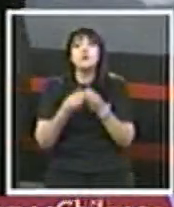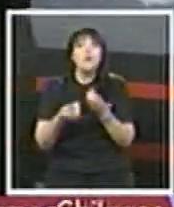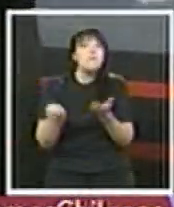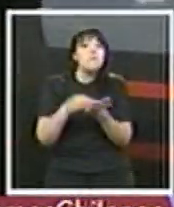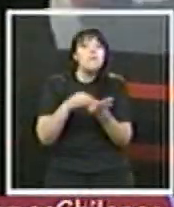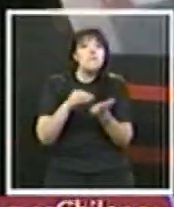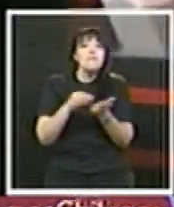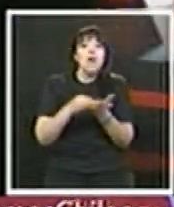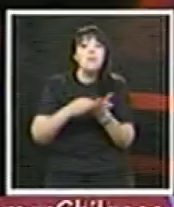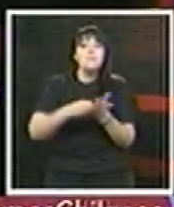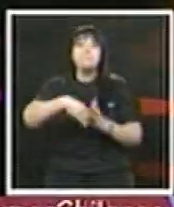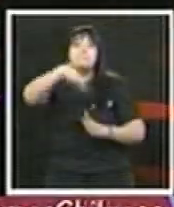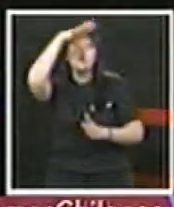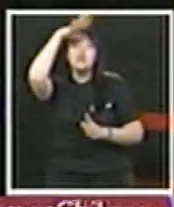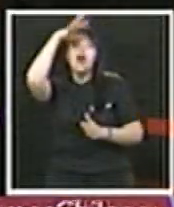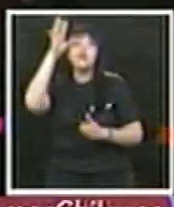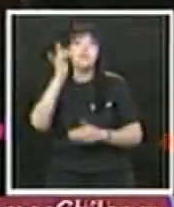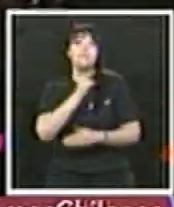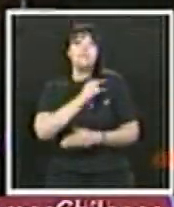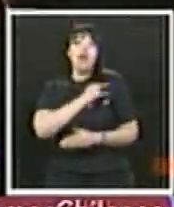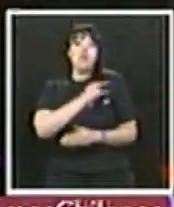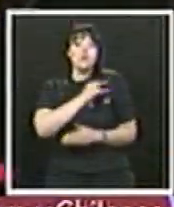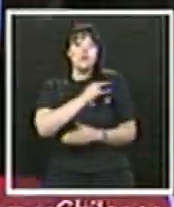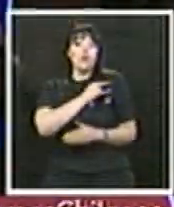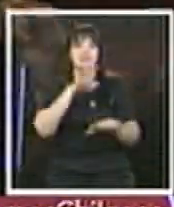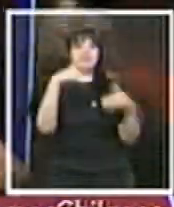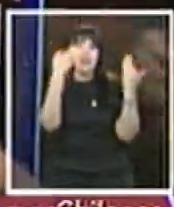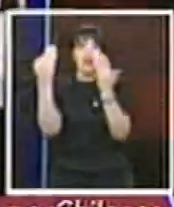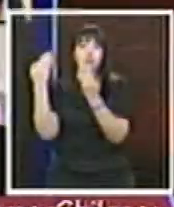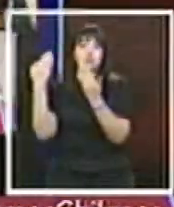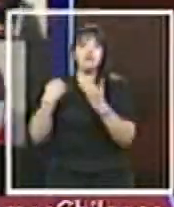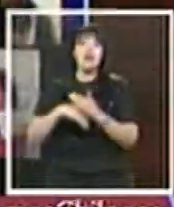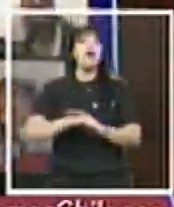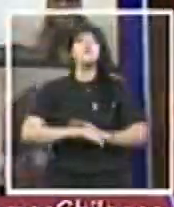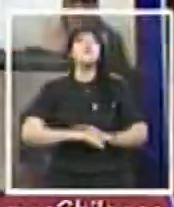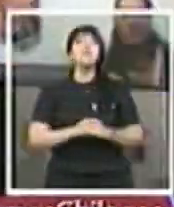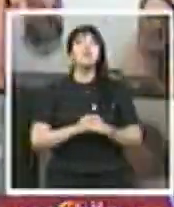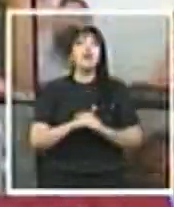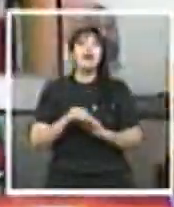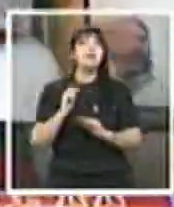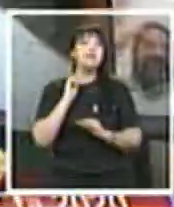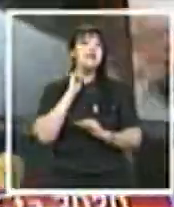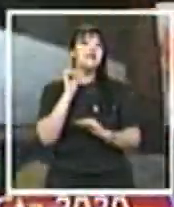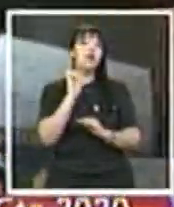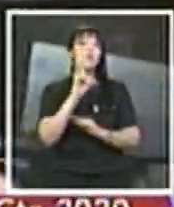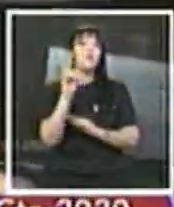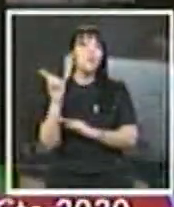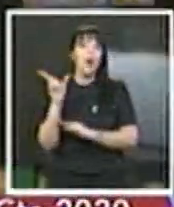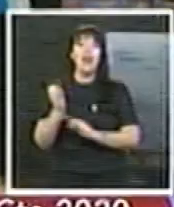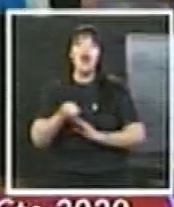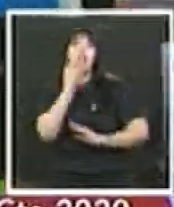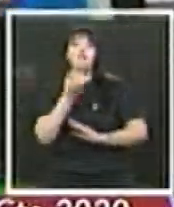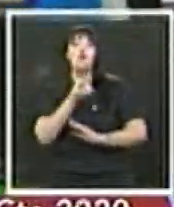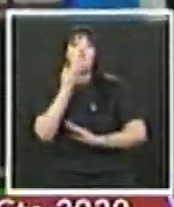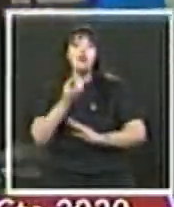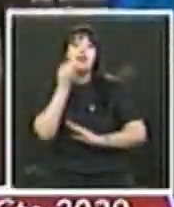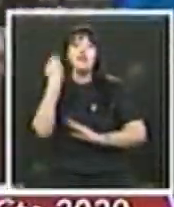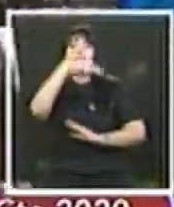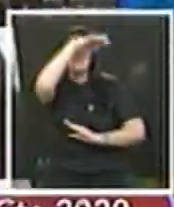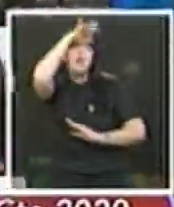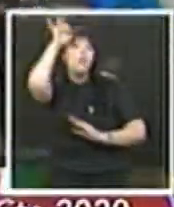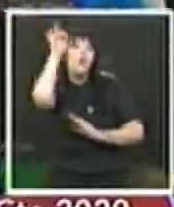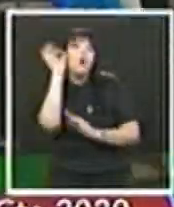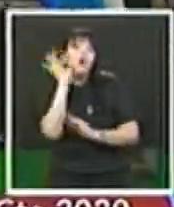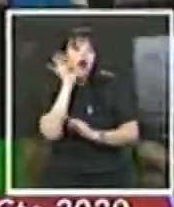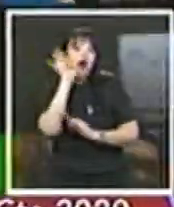Puente Alto, desde Maipú, desde Quilpué, la Florida, Ñuñoa, Colbún, La Estrella, Temuco, Las Condes,